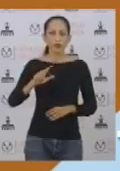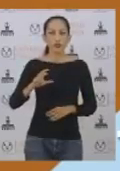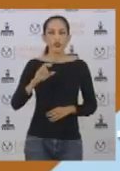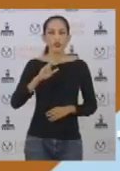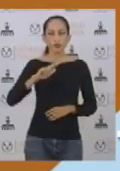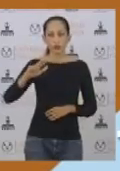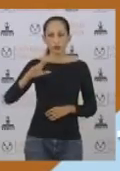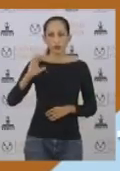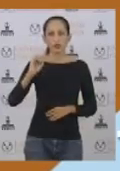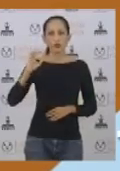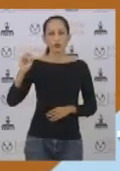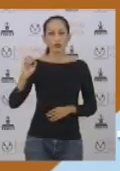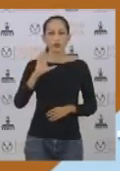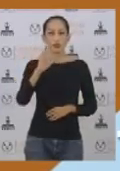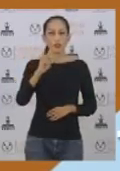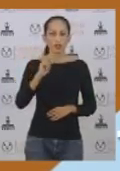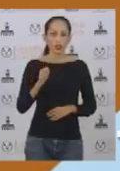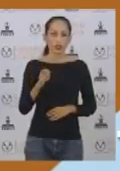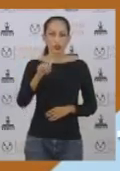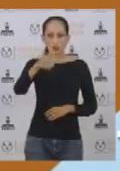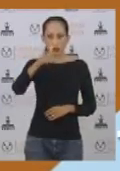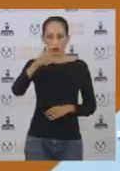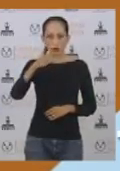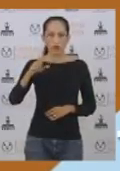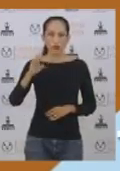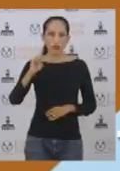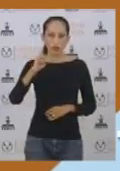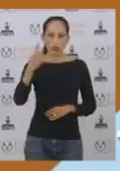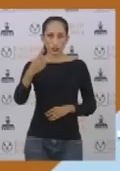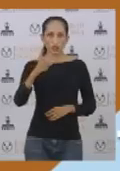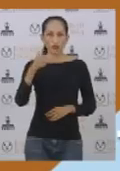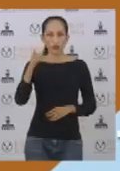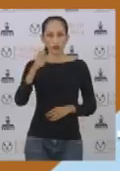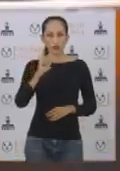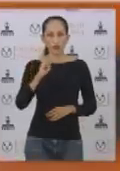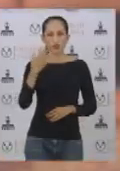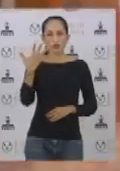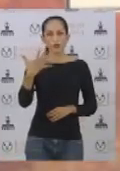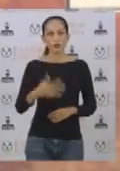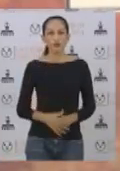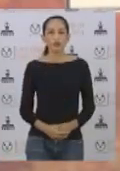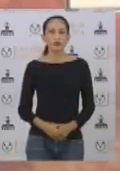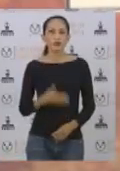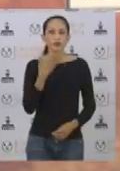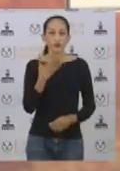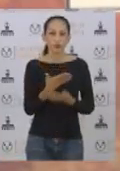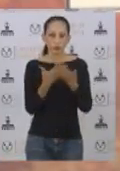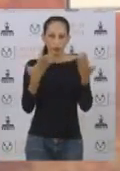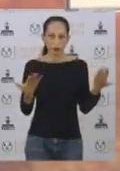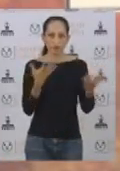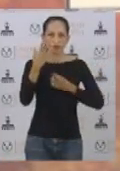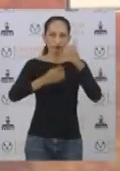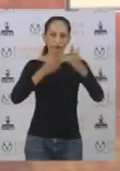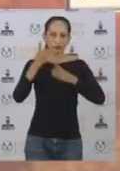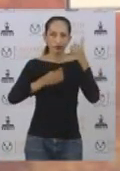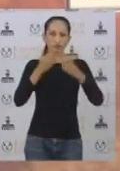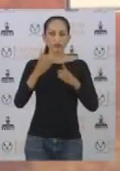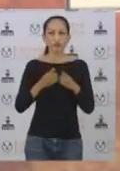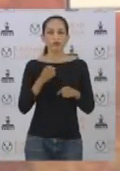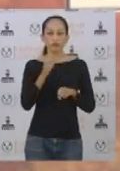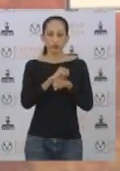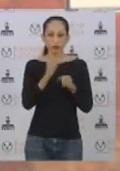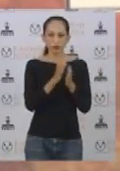318-1800, extensión 1161 y 1165. Bien, es momento de conocer la actividad deportiva de